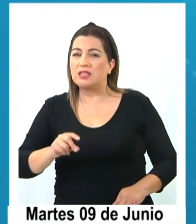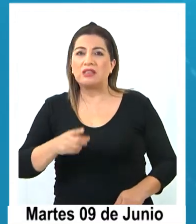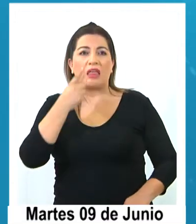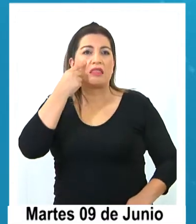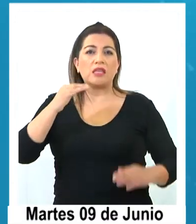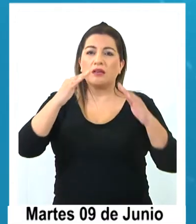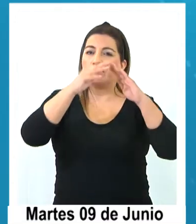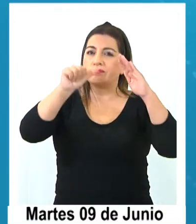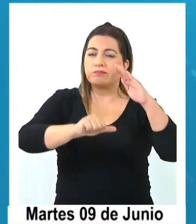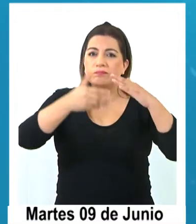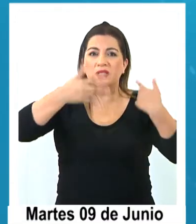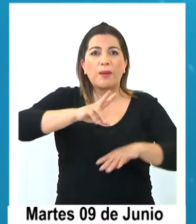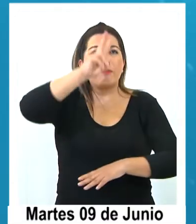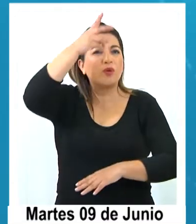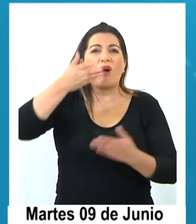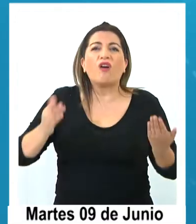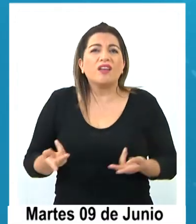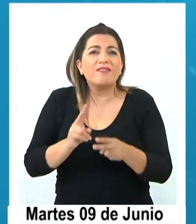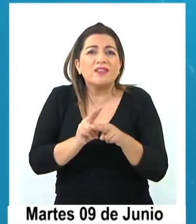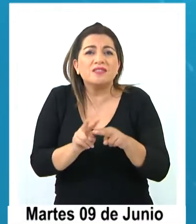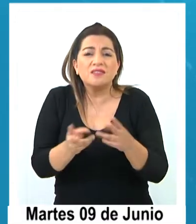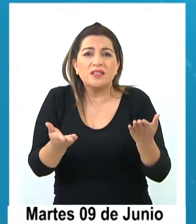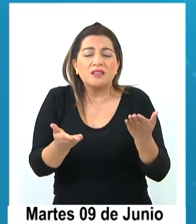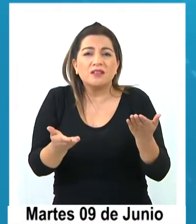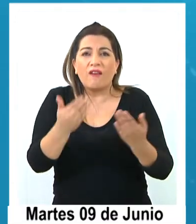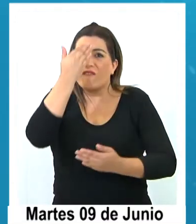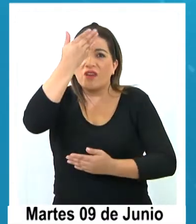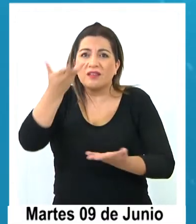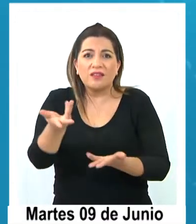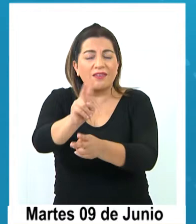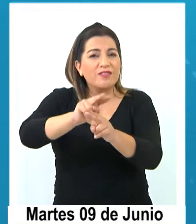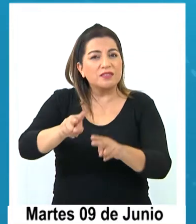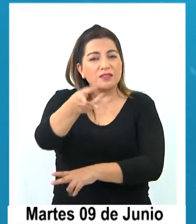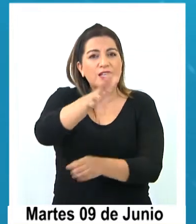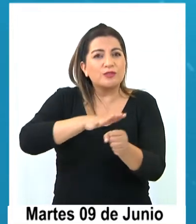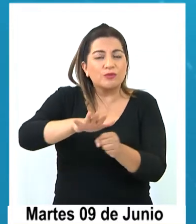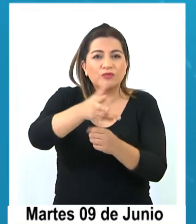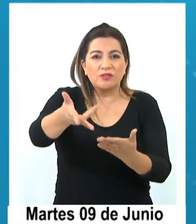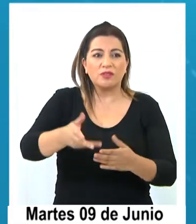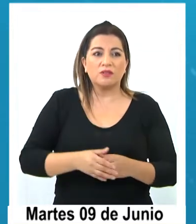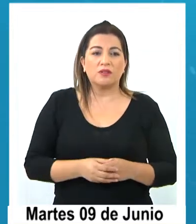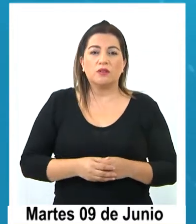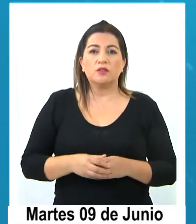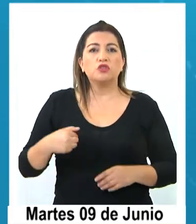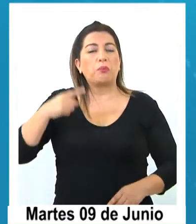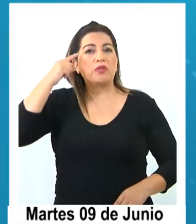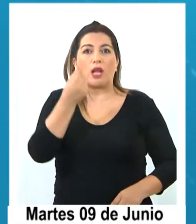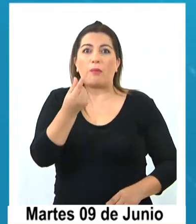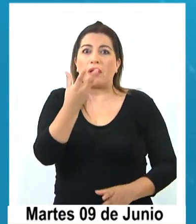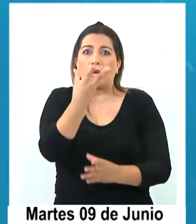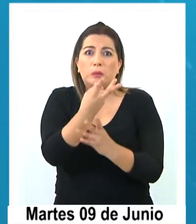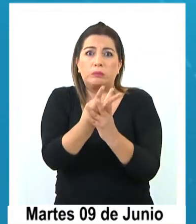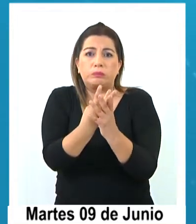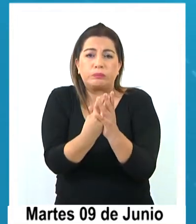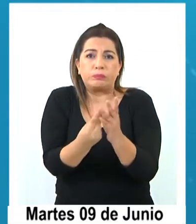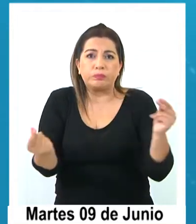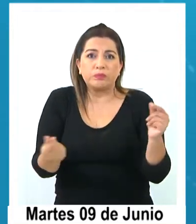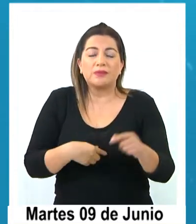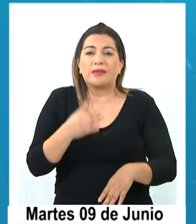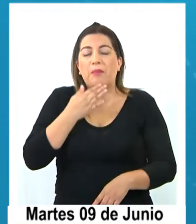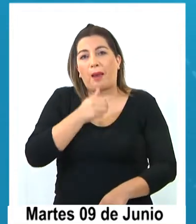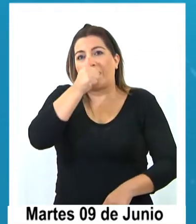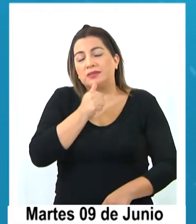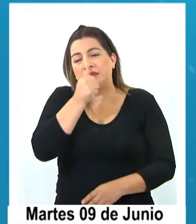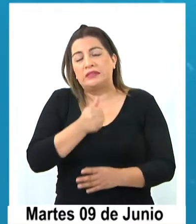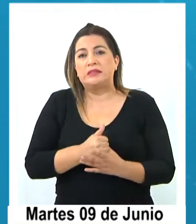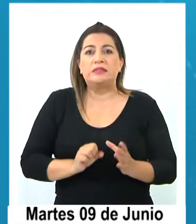confinamiento se han pasado en Perú. ¿Qué sigue ahora? ¿Cómo se va a enfrentar ahora? Me imagino que comienza a acabarse la plata, comienza a acabarse la